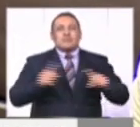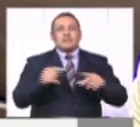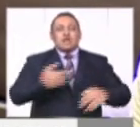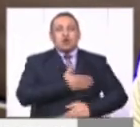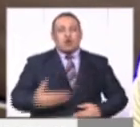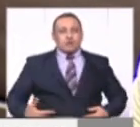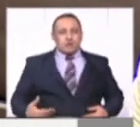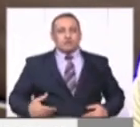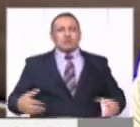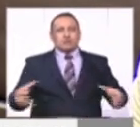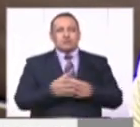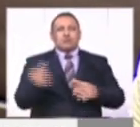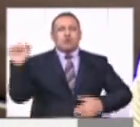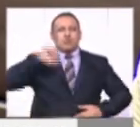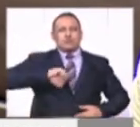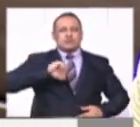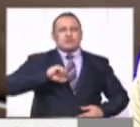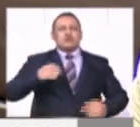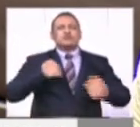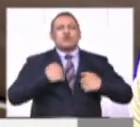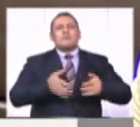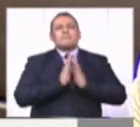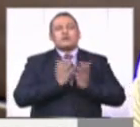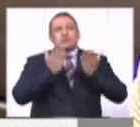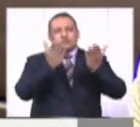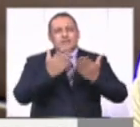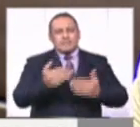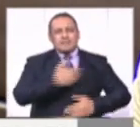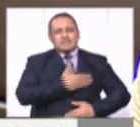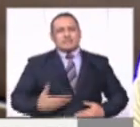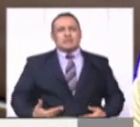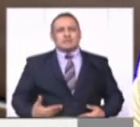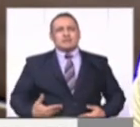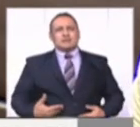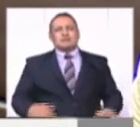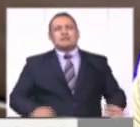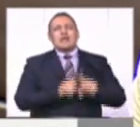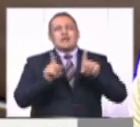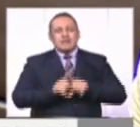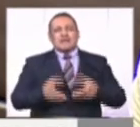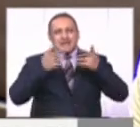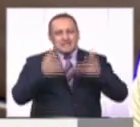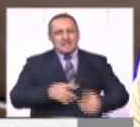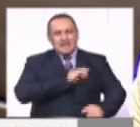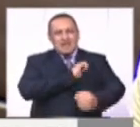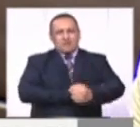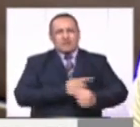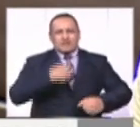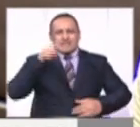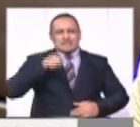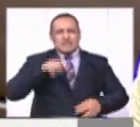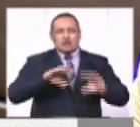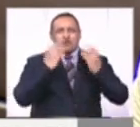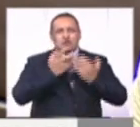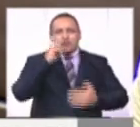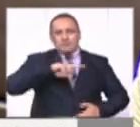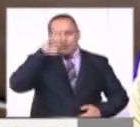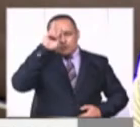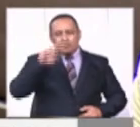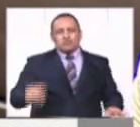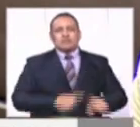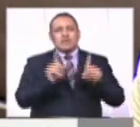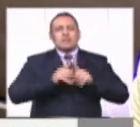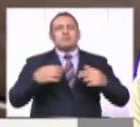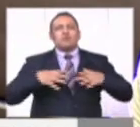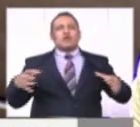gobierno comunista yo le pido a usted estimado presidente que le de la fuerza necesaria al congreso de la República